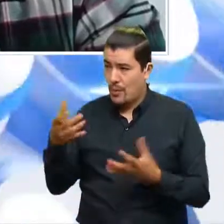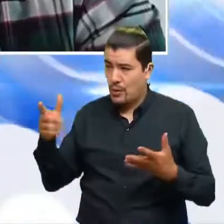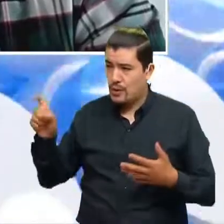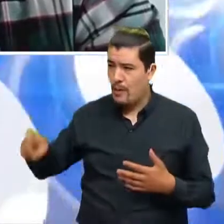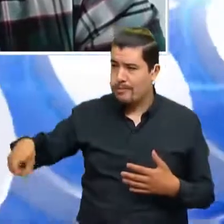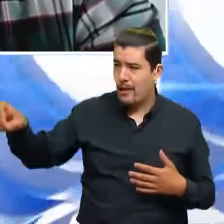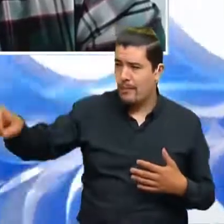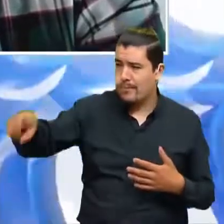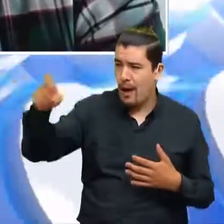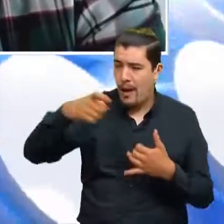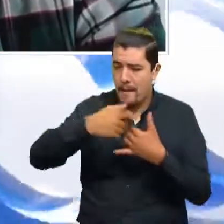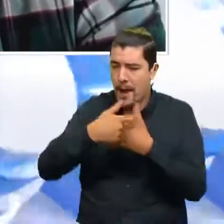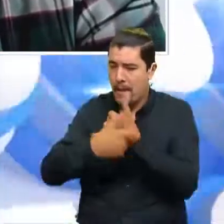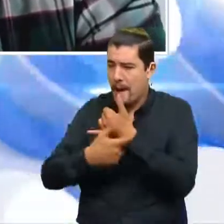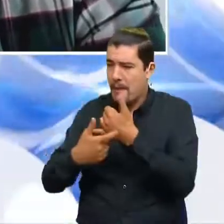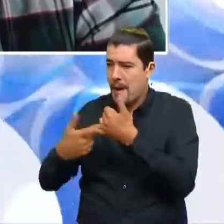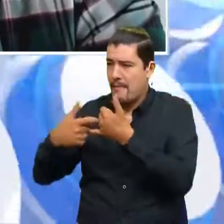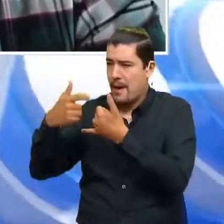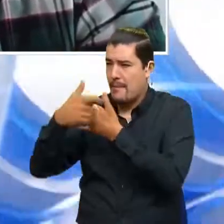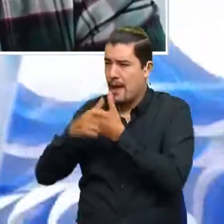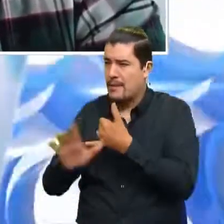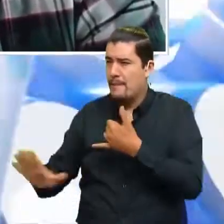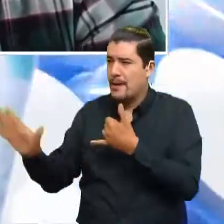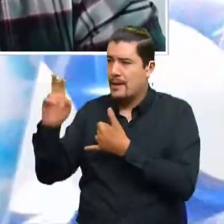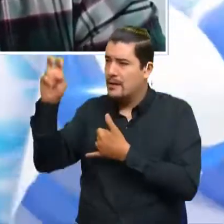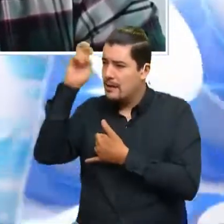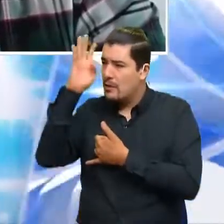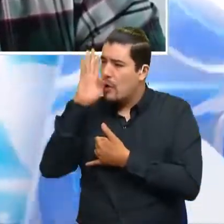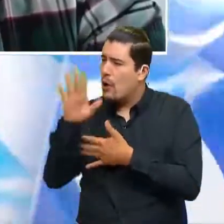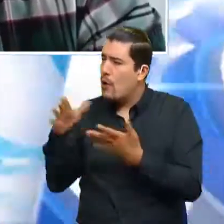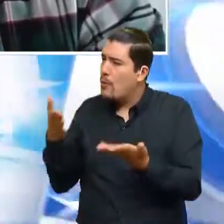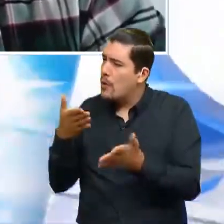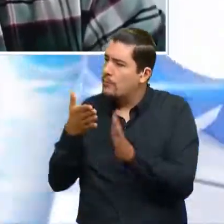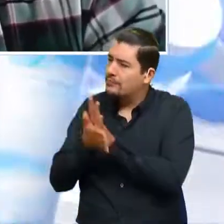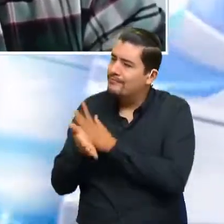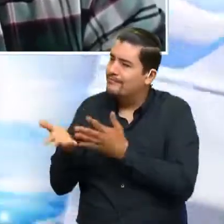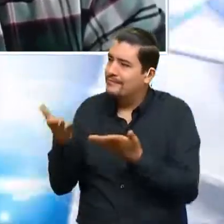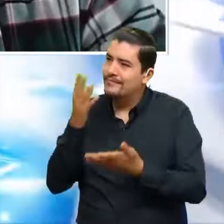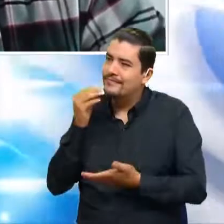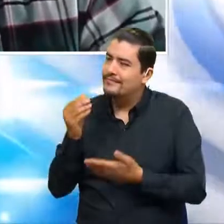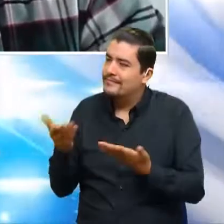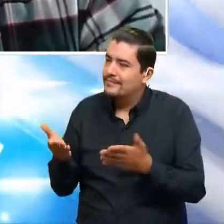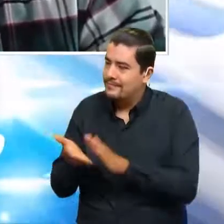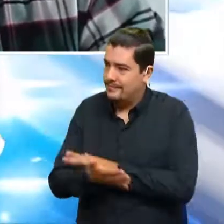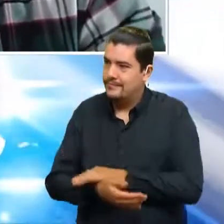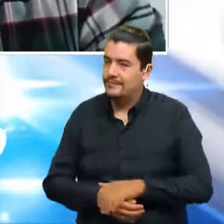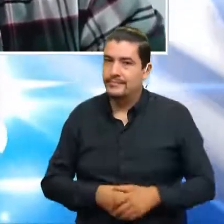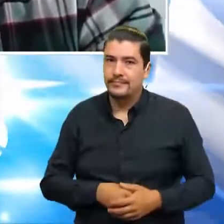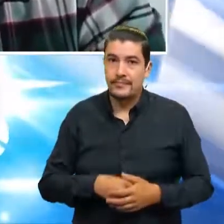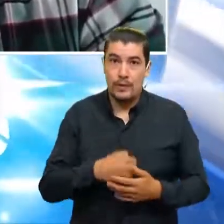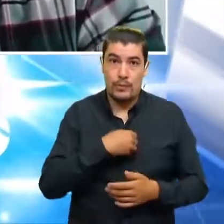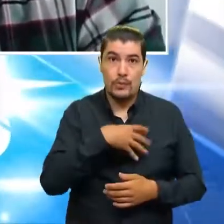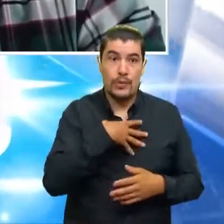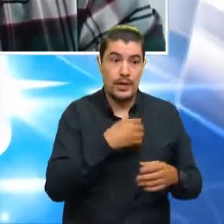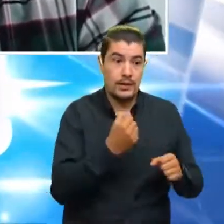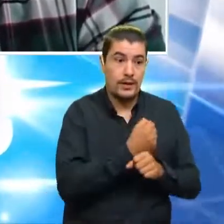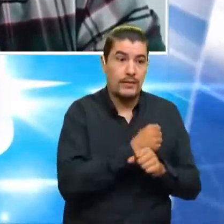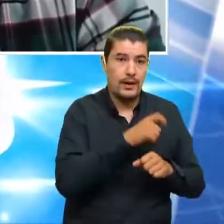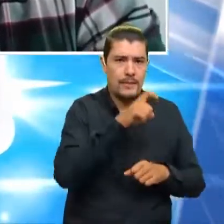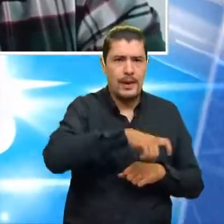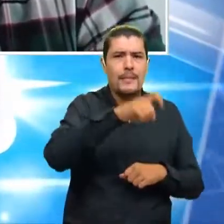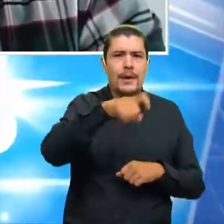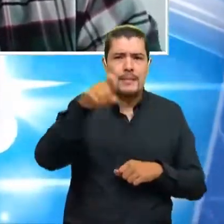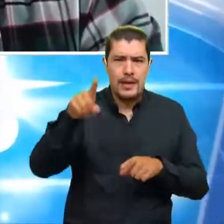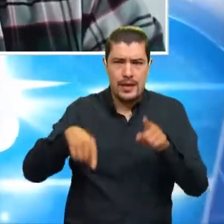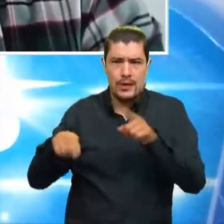viajaste a diferentes municipios del departamento. Sí, claro, tuvimos la oportunidad con el equipo de trabajo de viajar a algunos